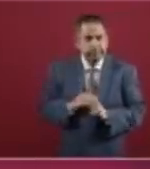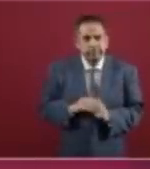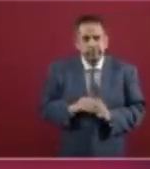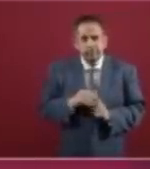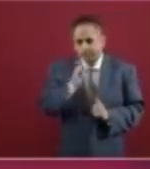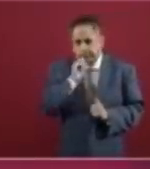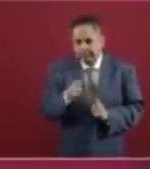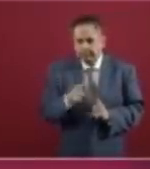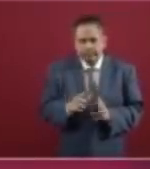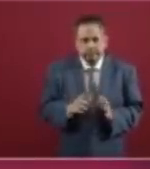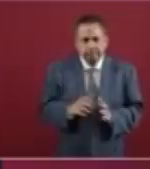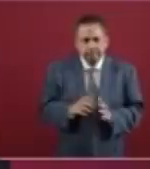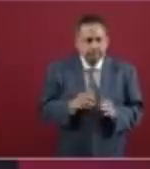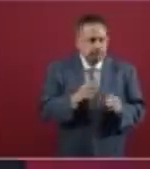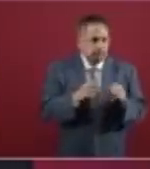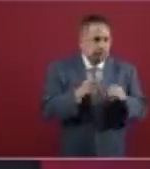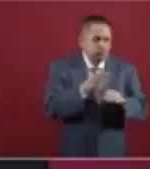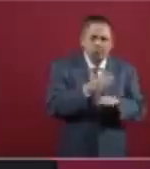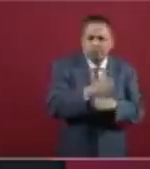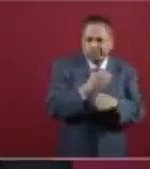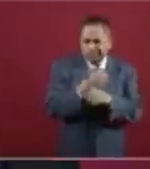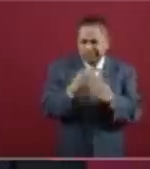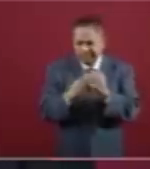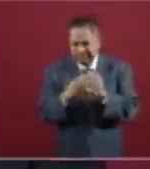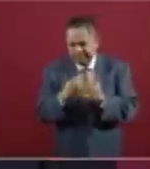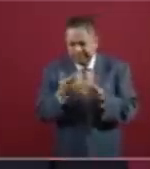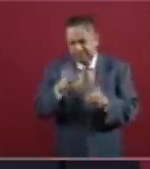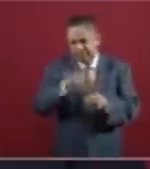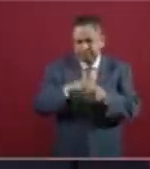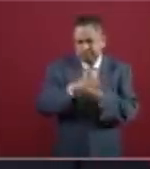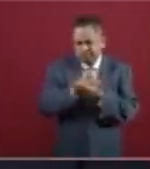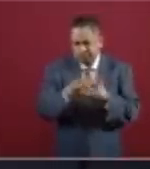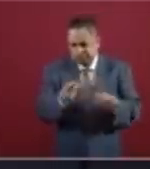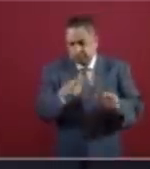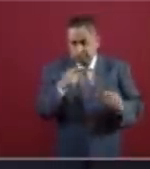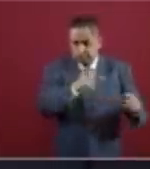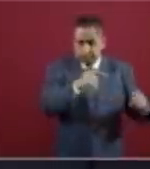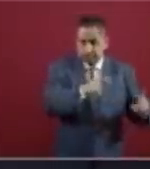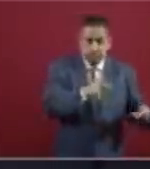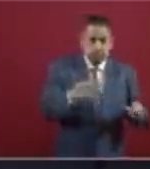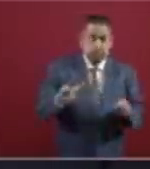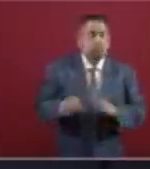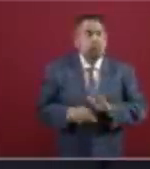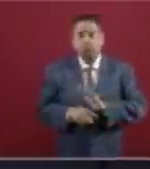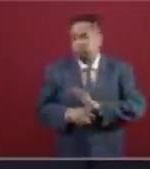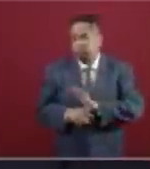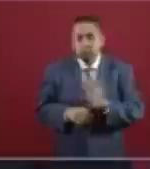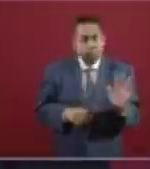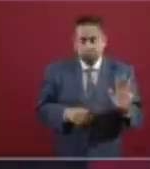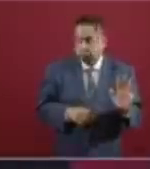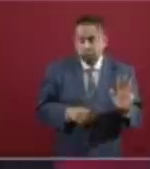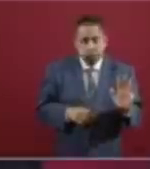y materiales de curación al gobierno, que no